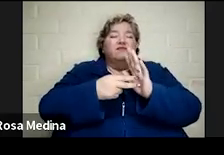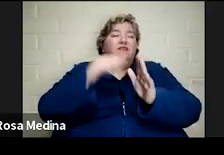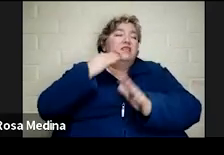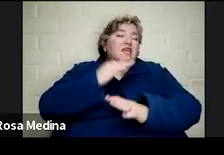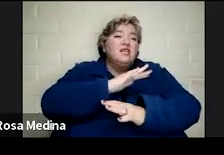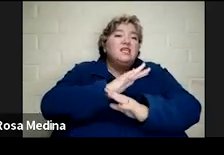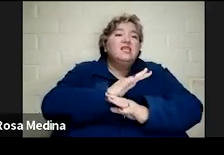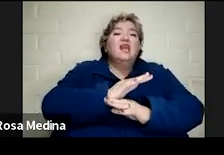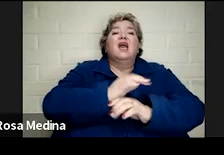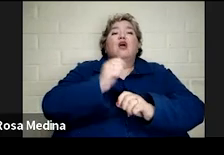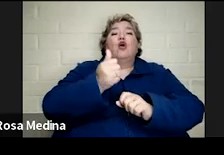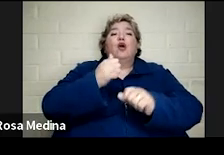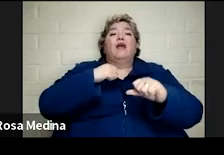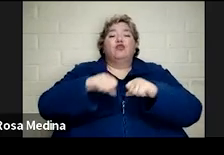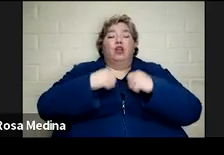preescolar,